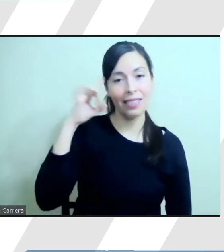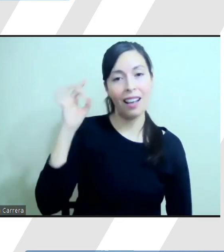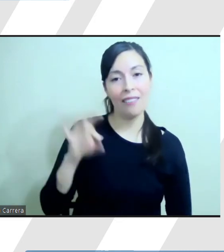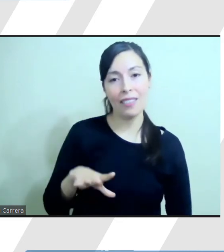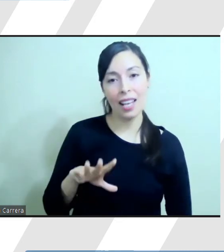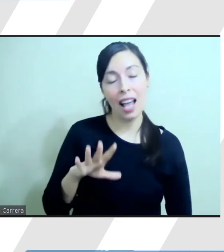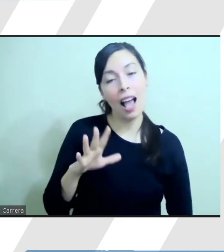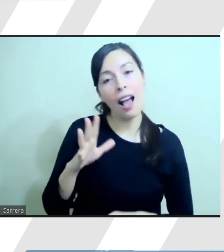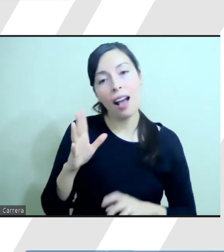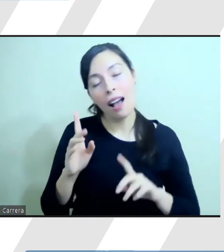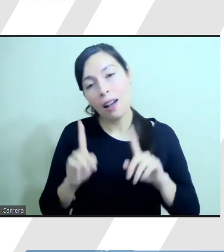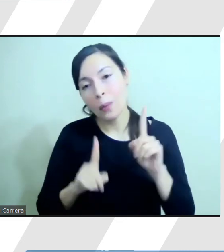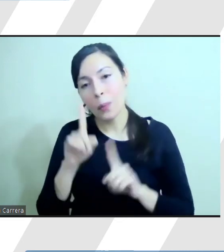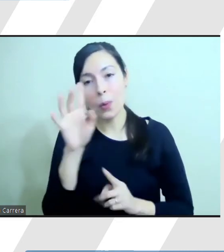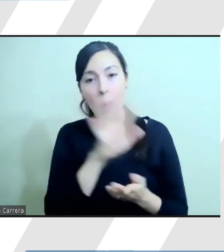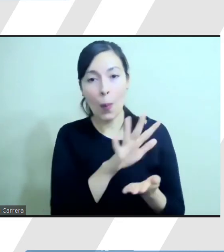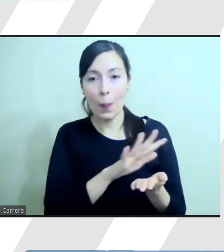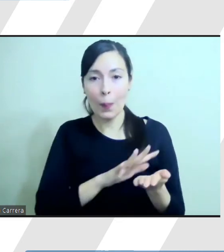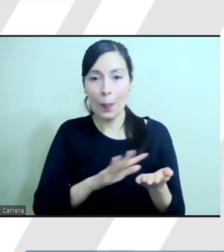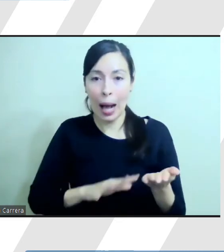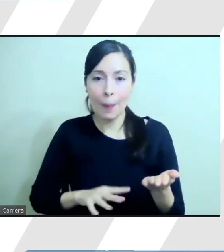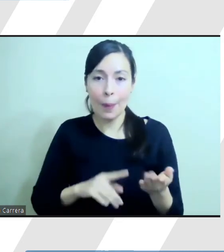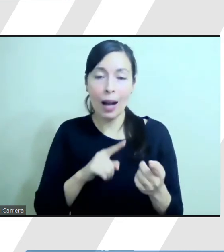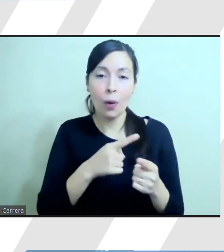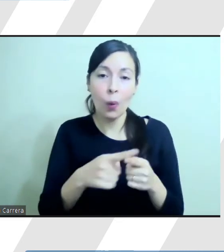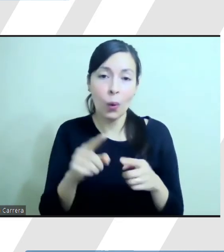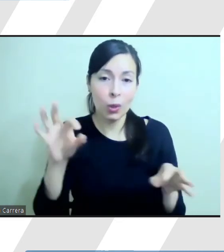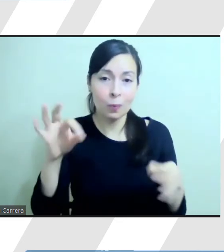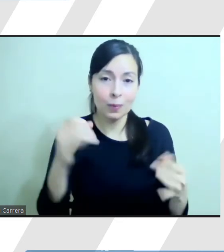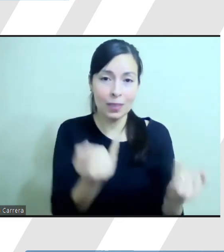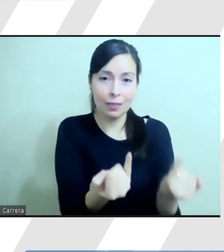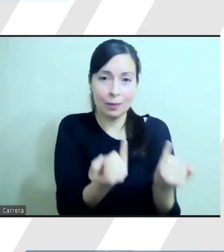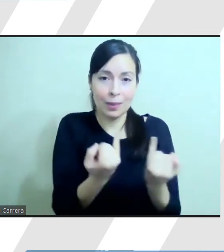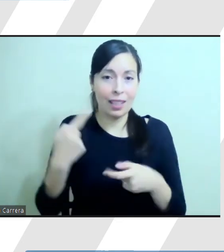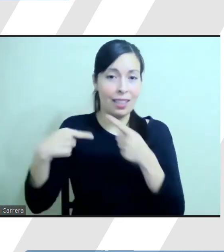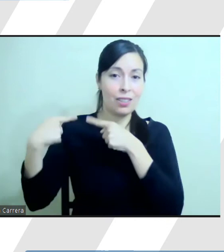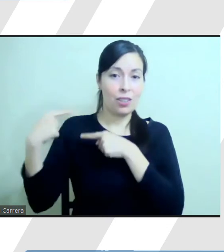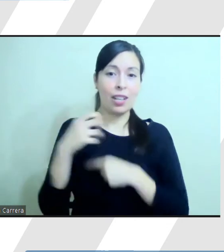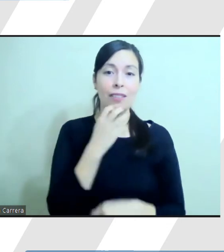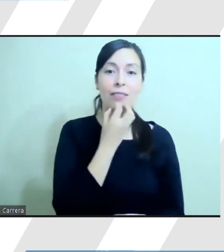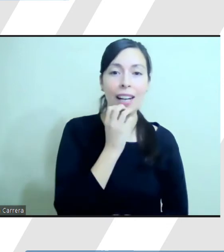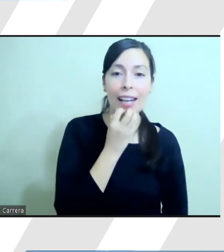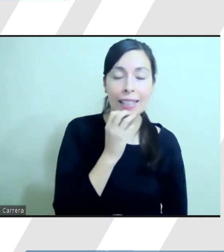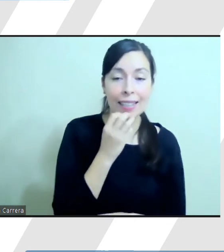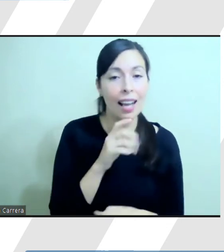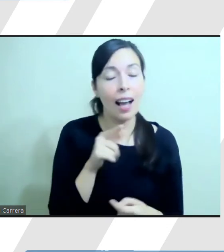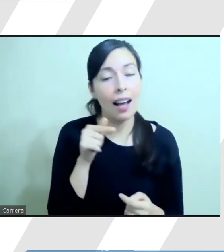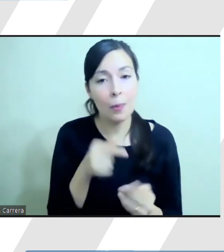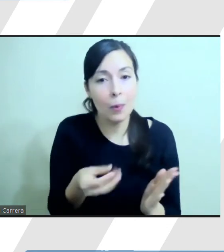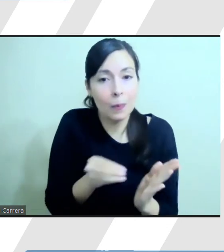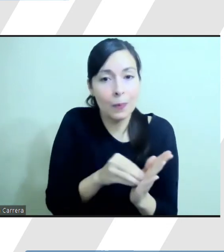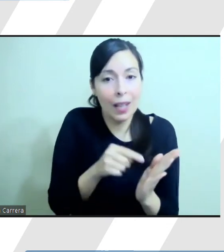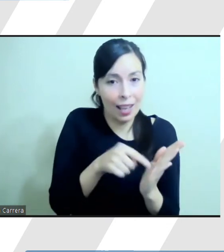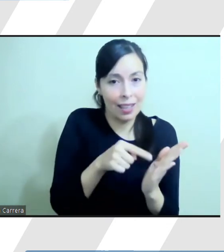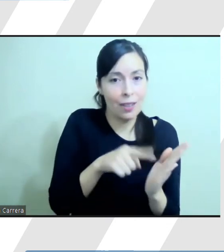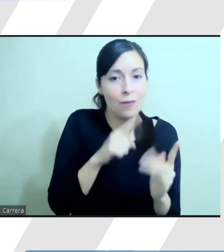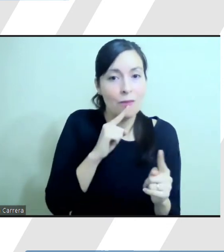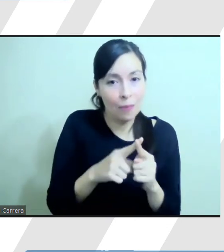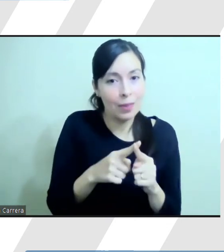algunos mapas locales u otros registros que sean de la historia local de Antofagasta, esto podría aparecer bajo otra